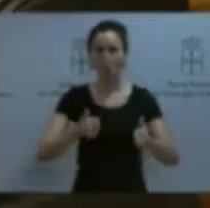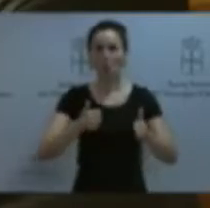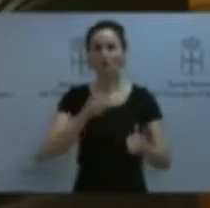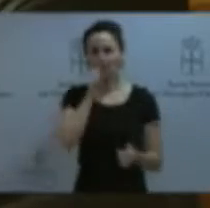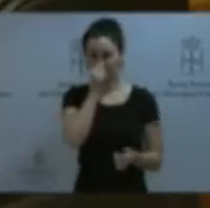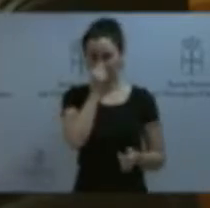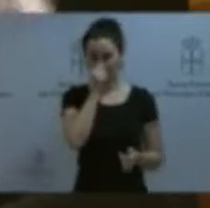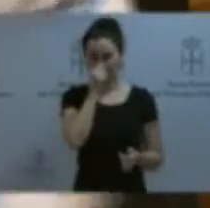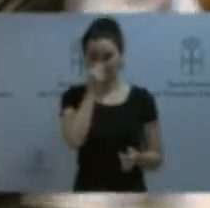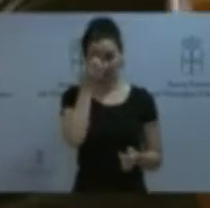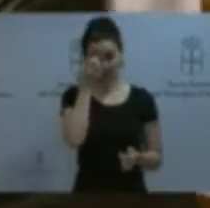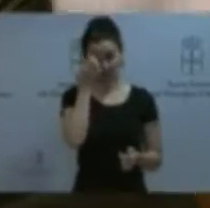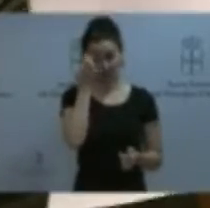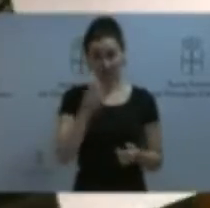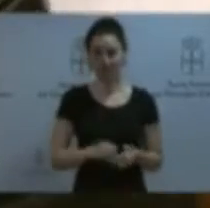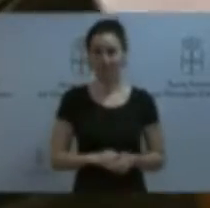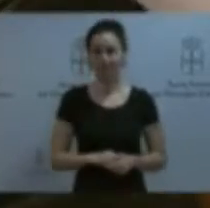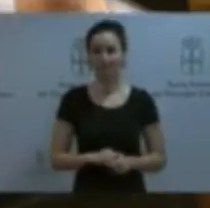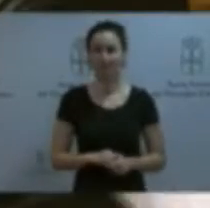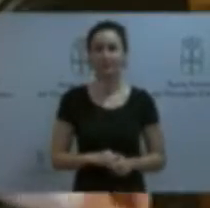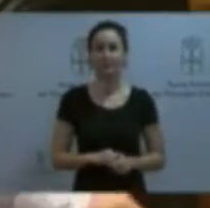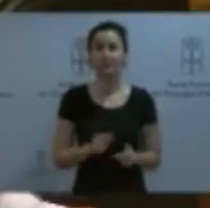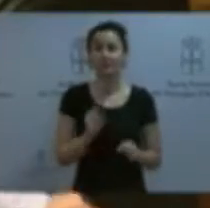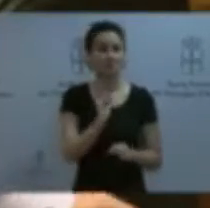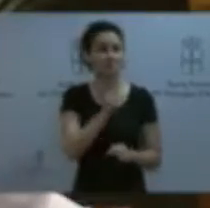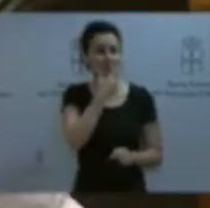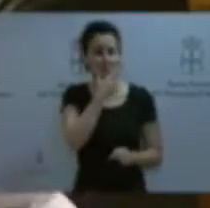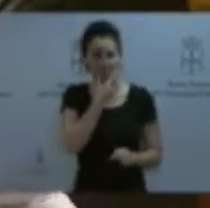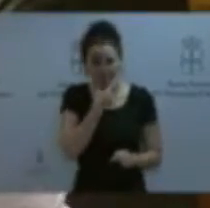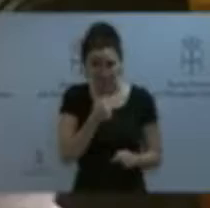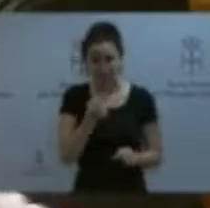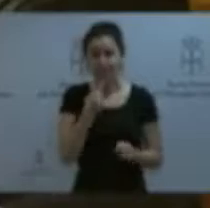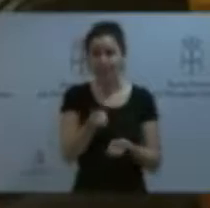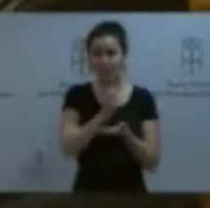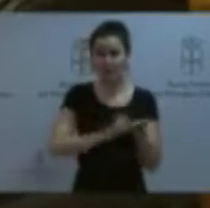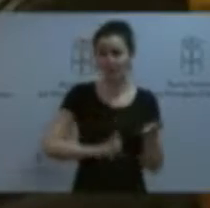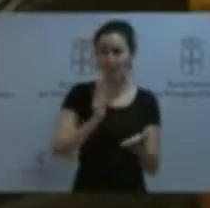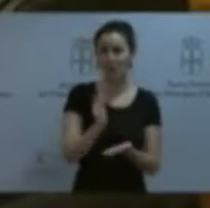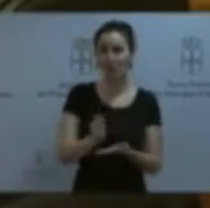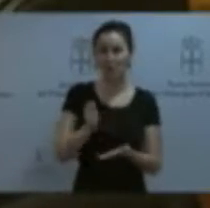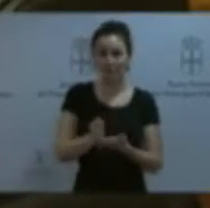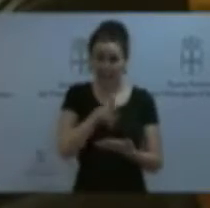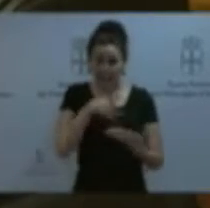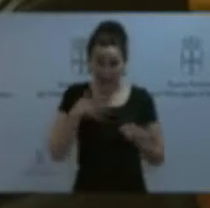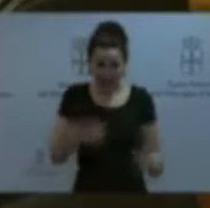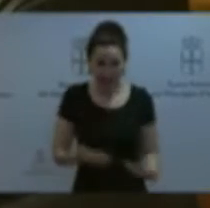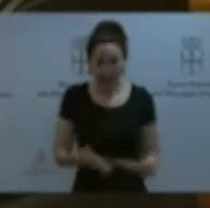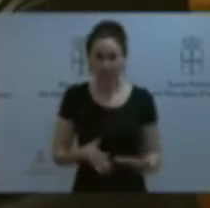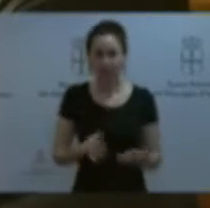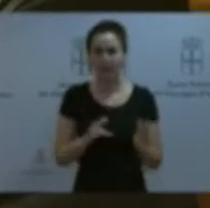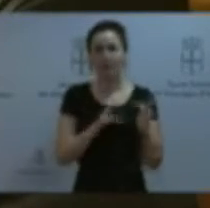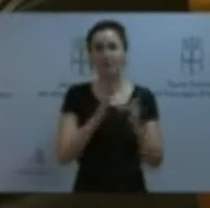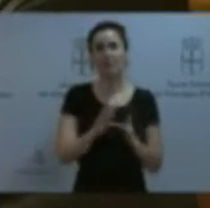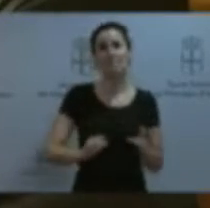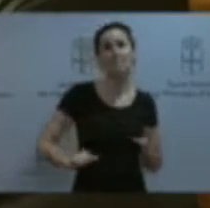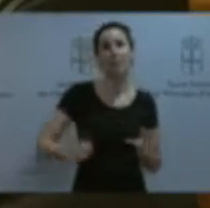obra. Mi pregunta es muy sencilla. Usted me ha dicho que los informes de la cuota ahora mismo se aprobaron en abril, si no me